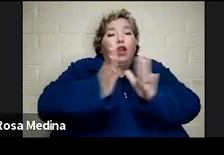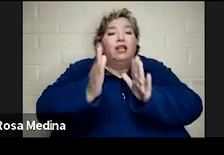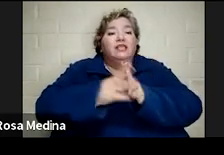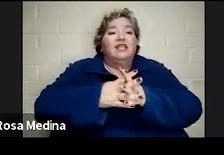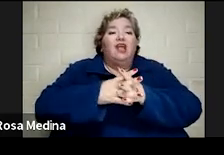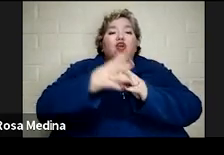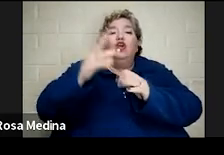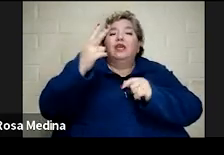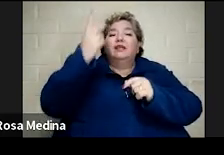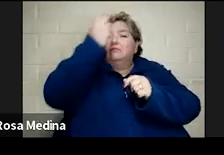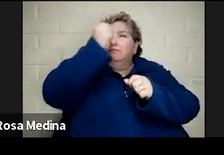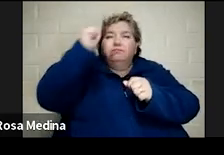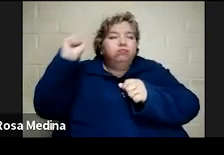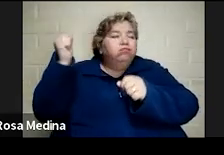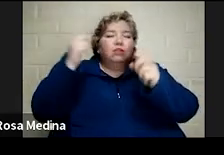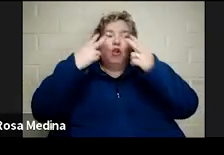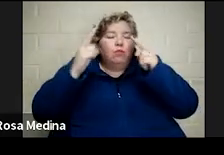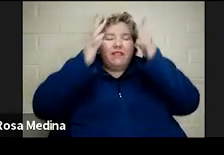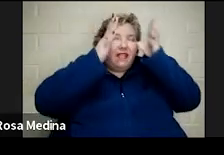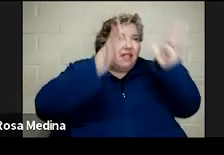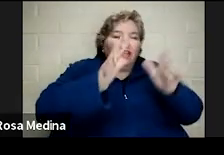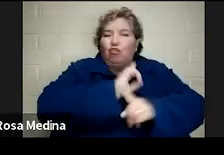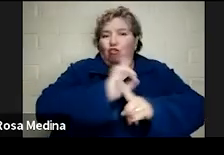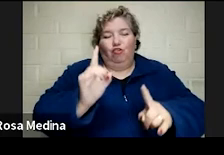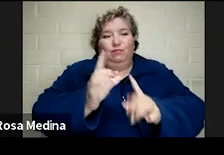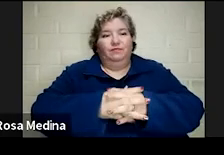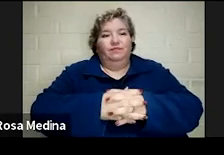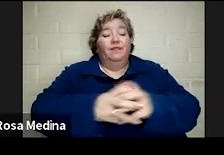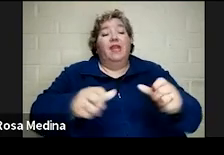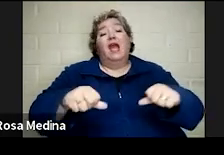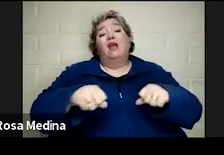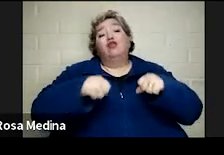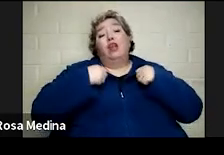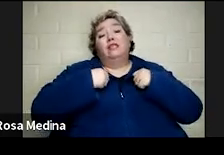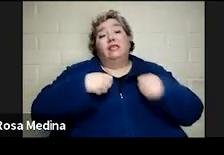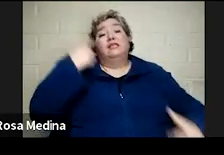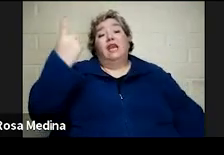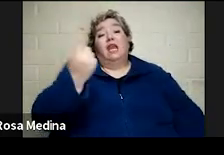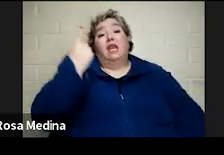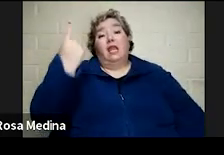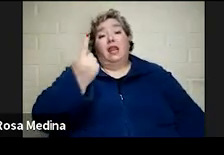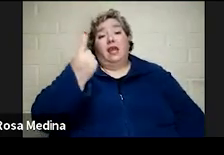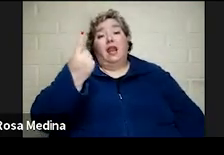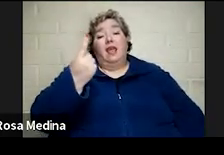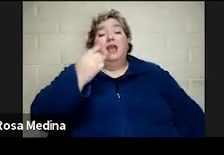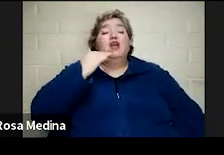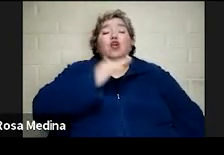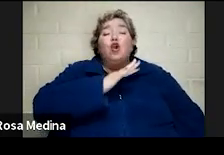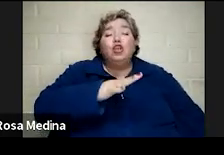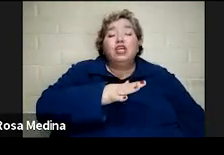el entorno en el que están. Y en la adolescencia, en general se ve por niños que perseveran menos que sus